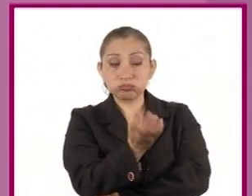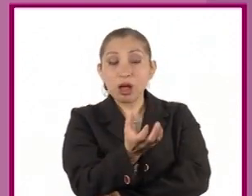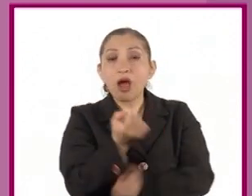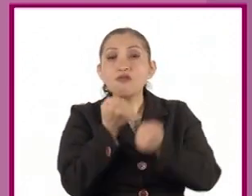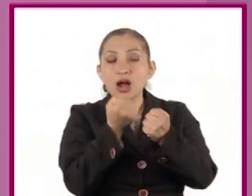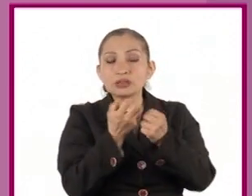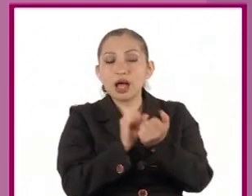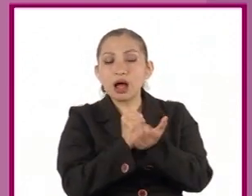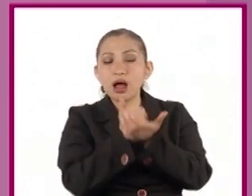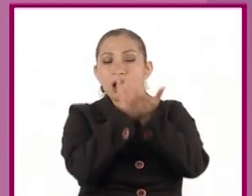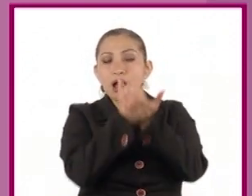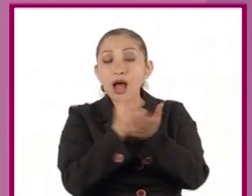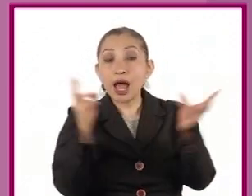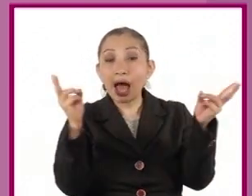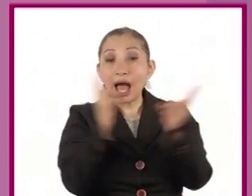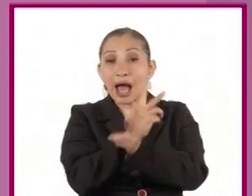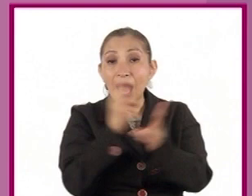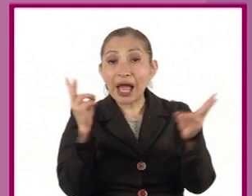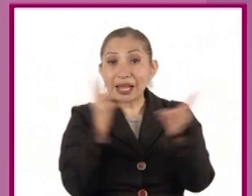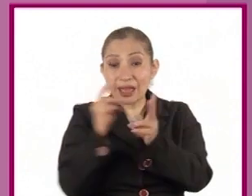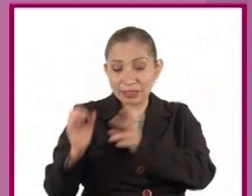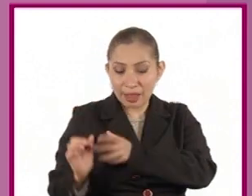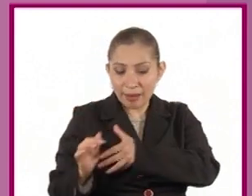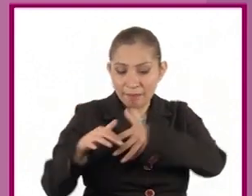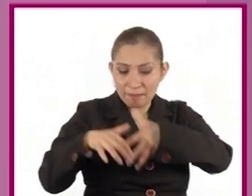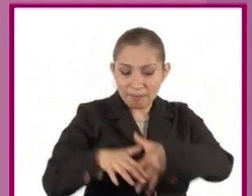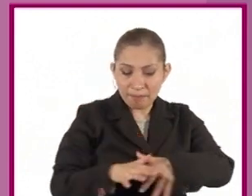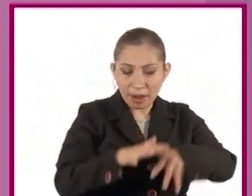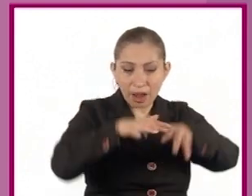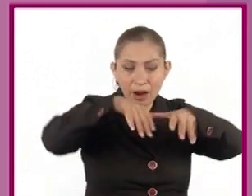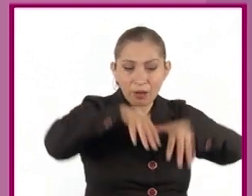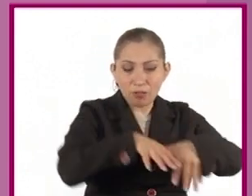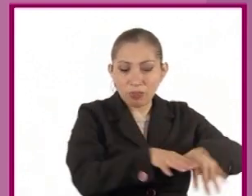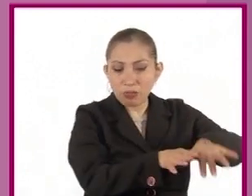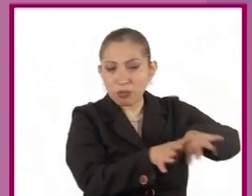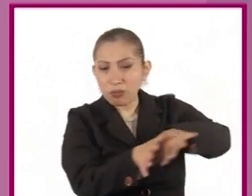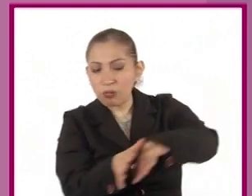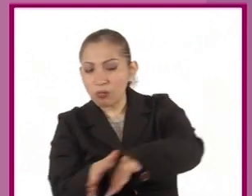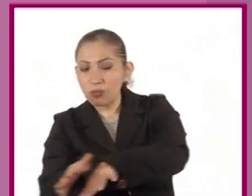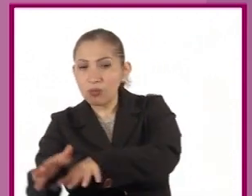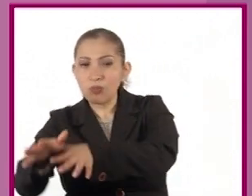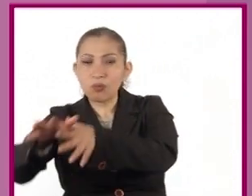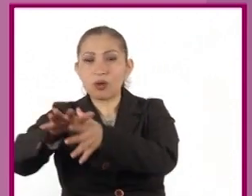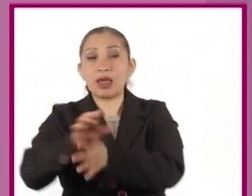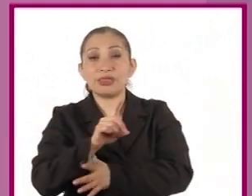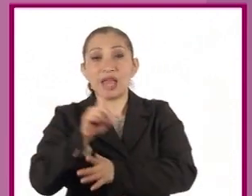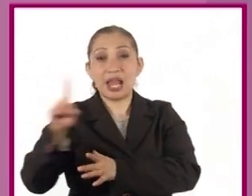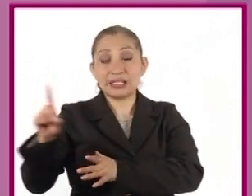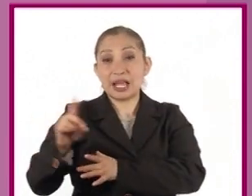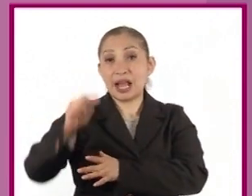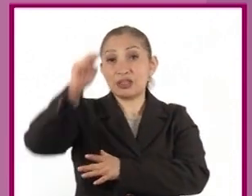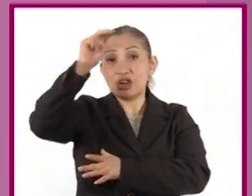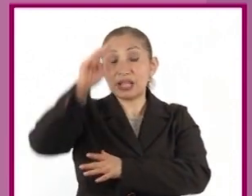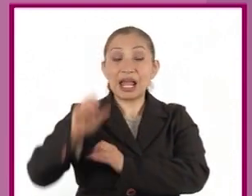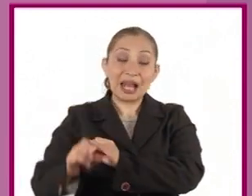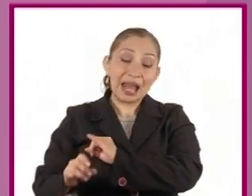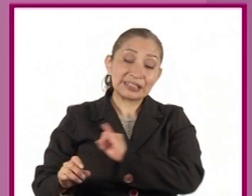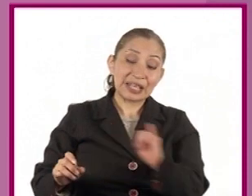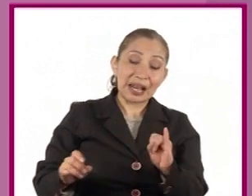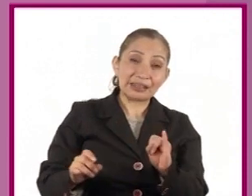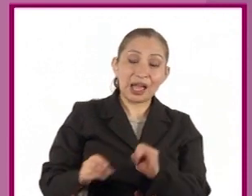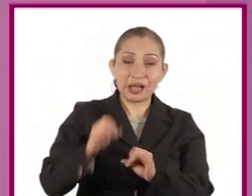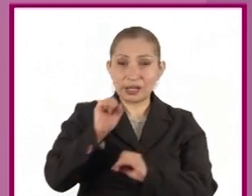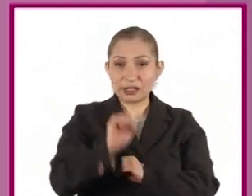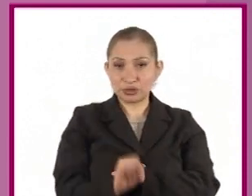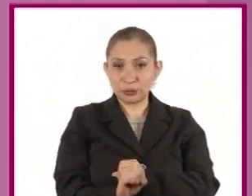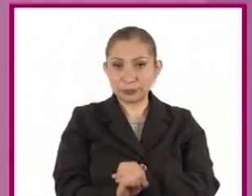da lugar a que los vientos de las corrientes marinas se desvíen hacia la derecha en el hemisferio norte y hacia la izquierda en el